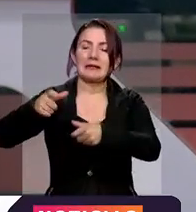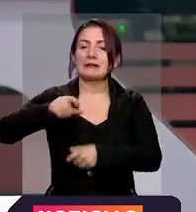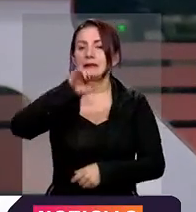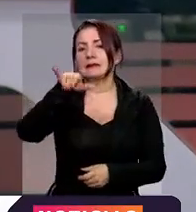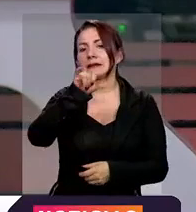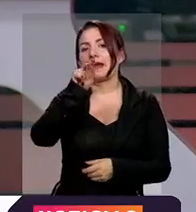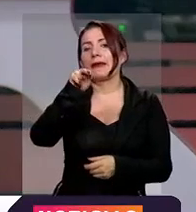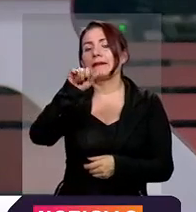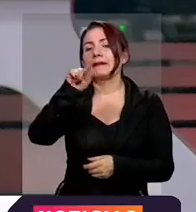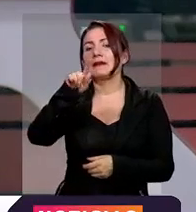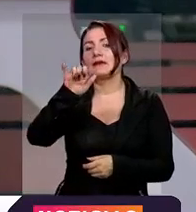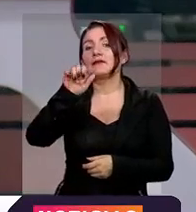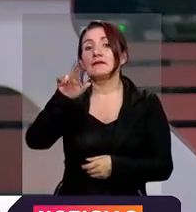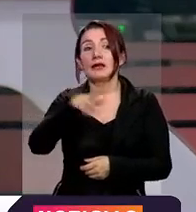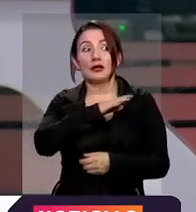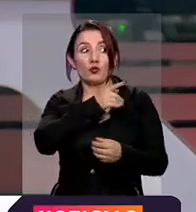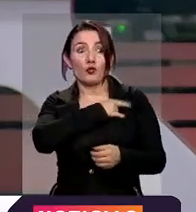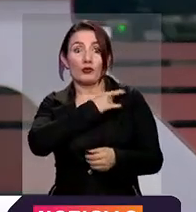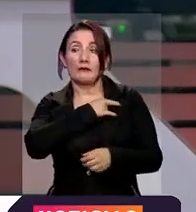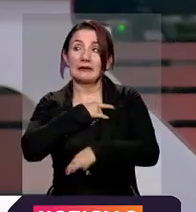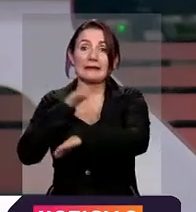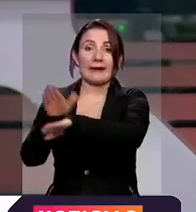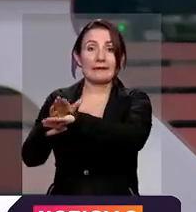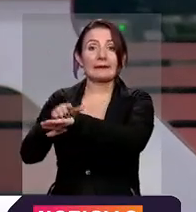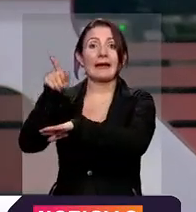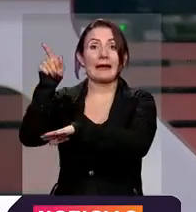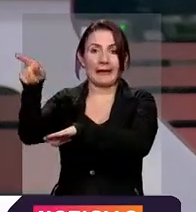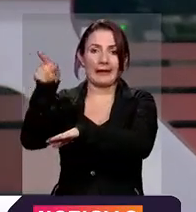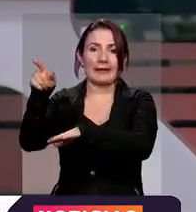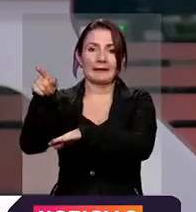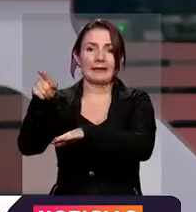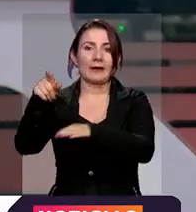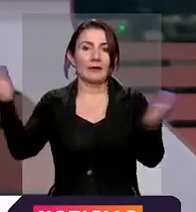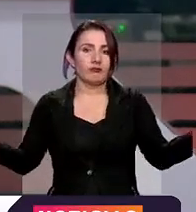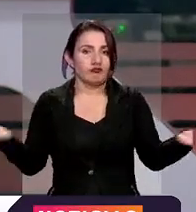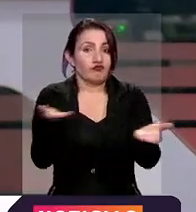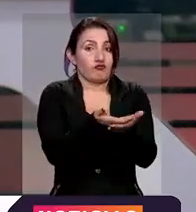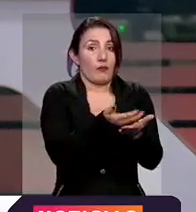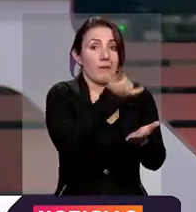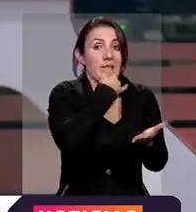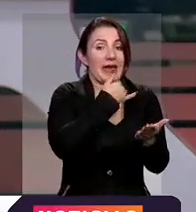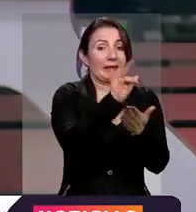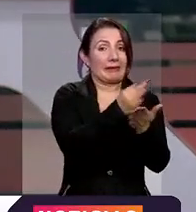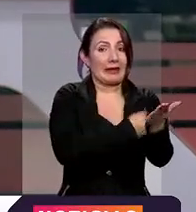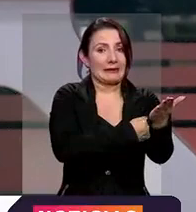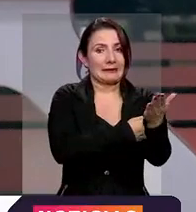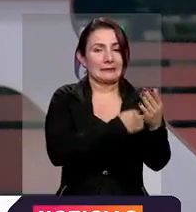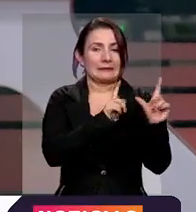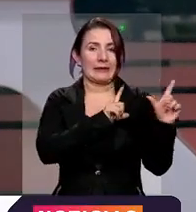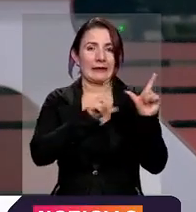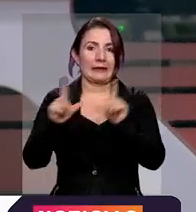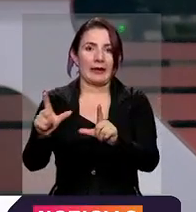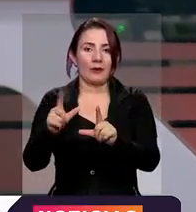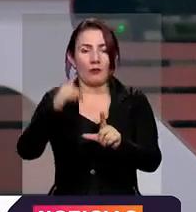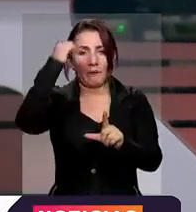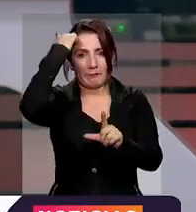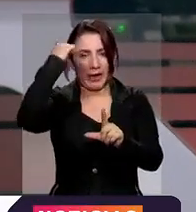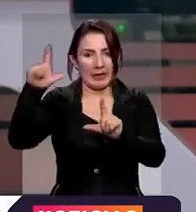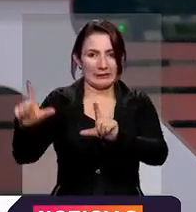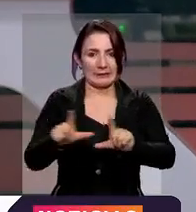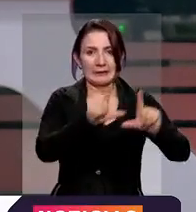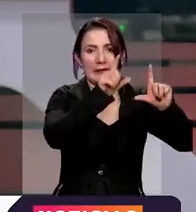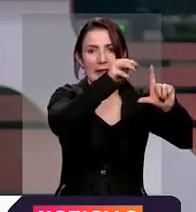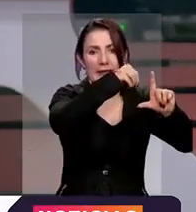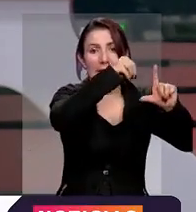luego de que la Universidad del Externado confirmara que la congresista cometió el delito de plagio en su tesis de grado en la maestría cursada en este